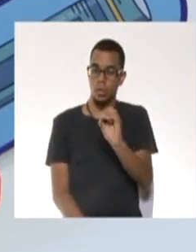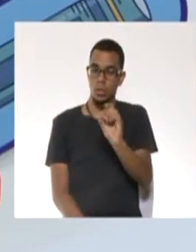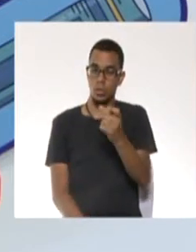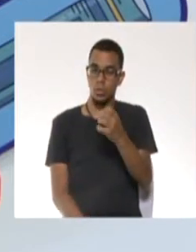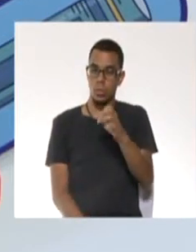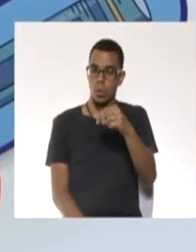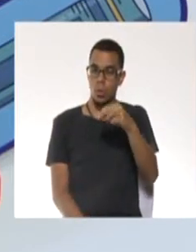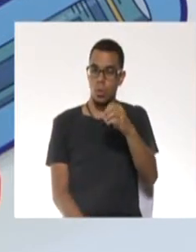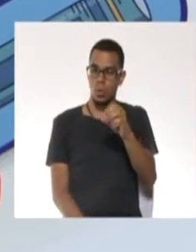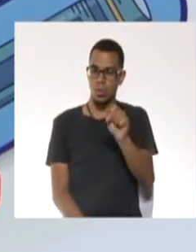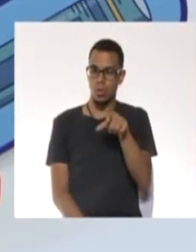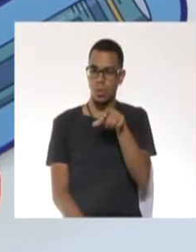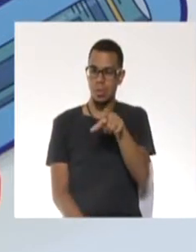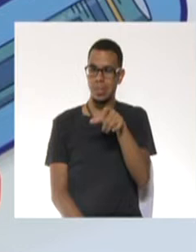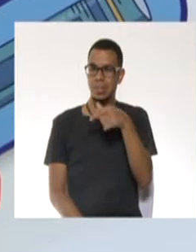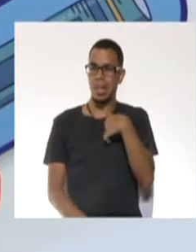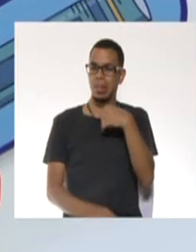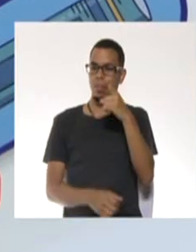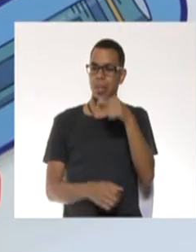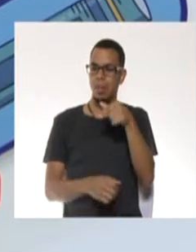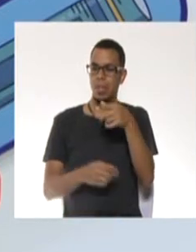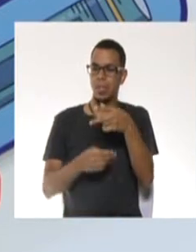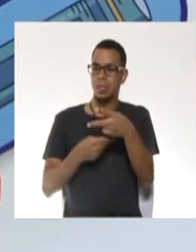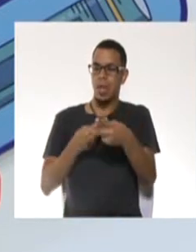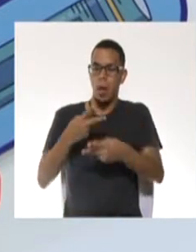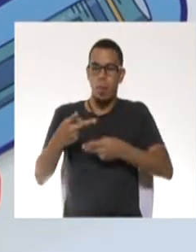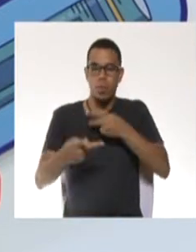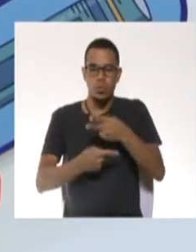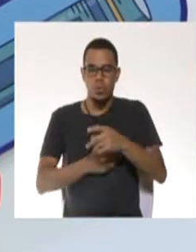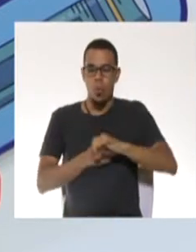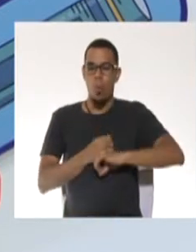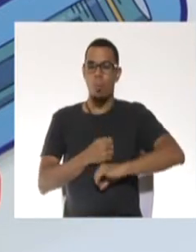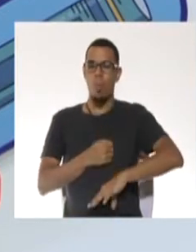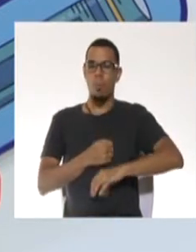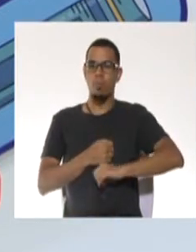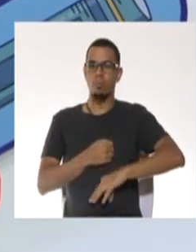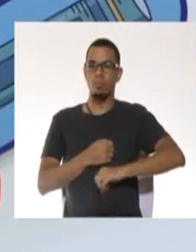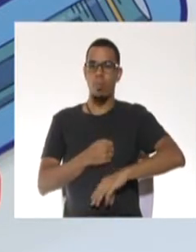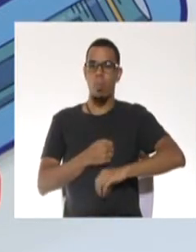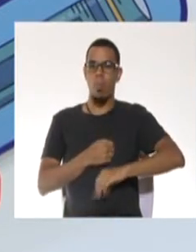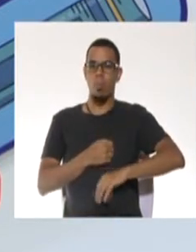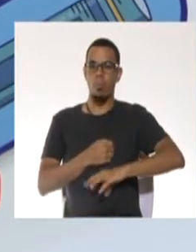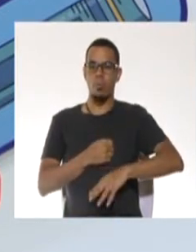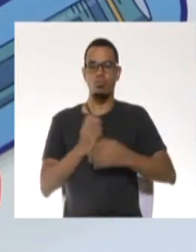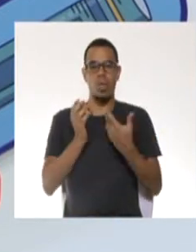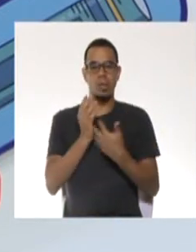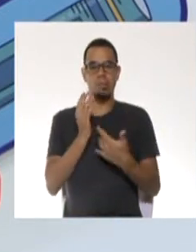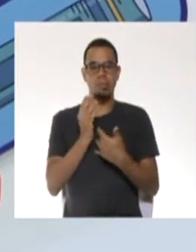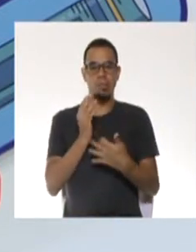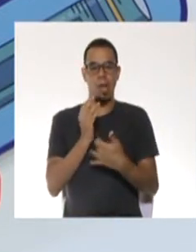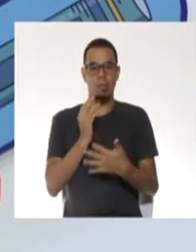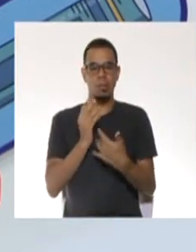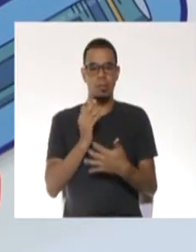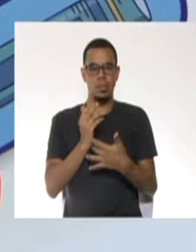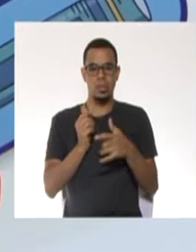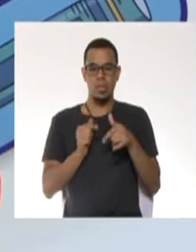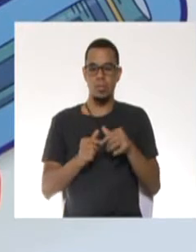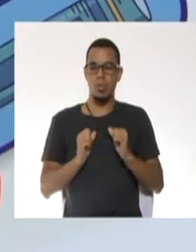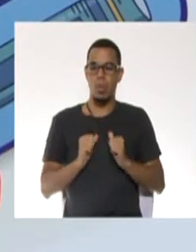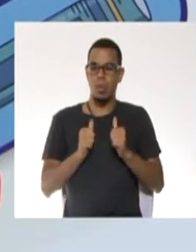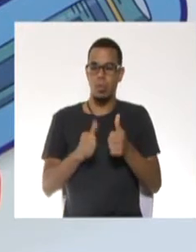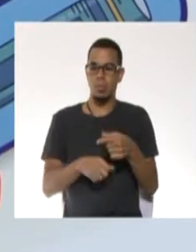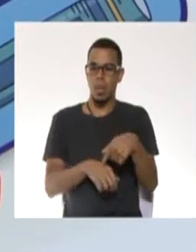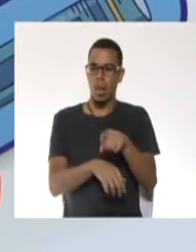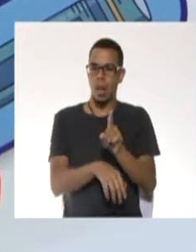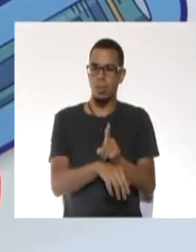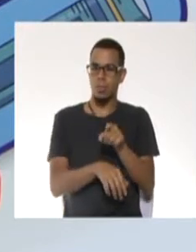ciclo menstrual. ¿Qué es el ciclo menstrual? Es el que se refiere a desde que comienza la primera menstruación, que se